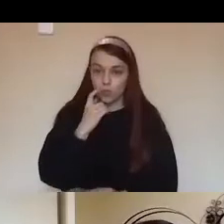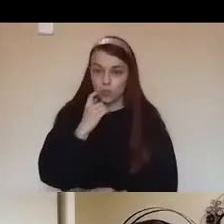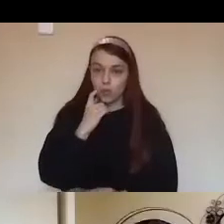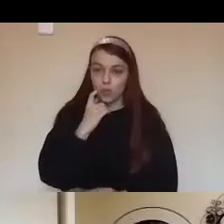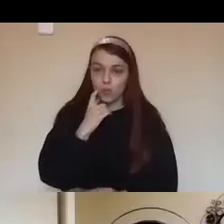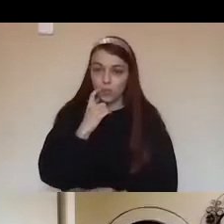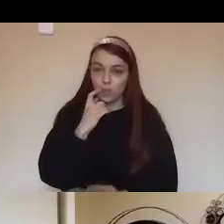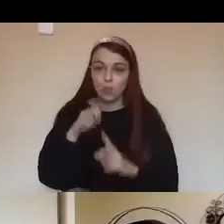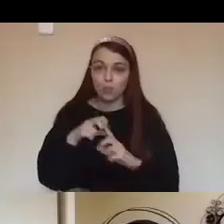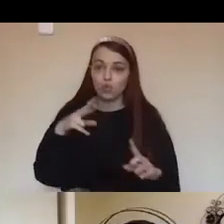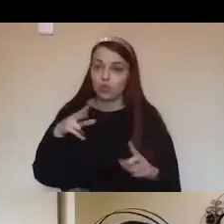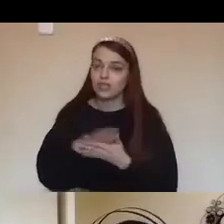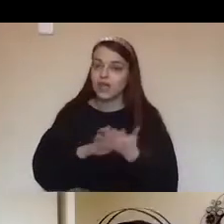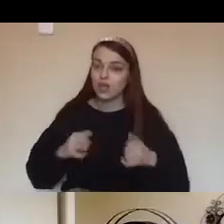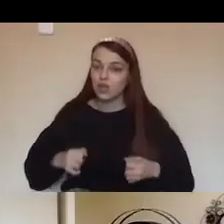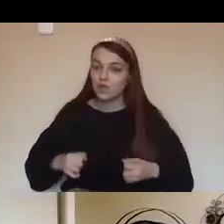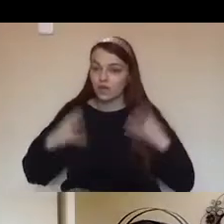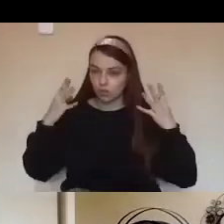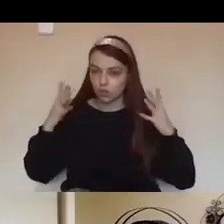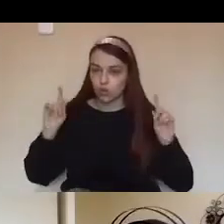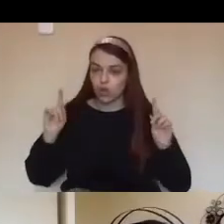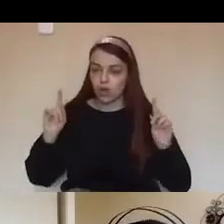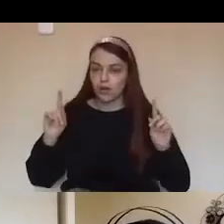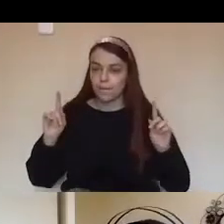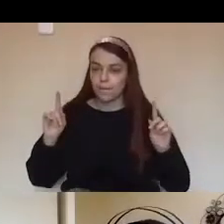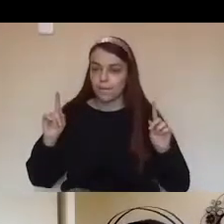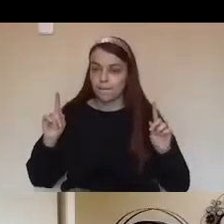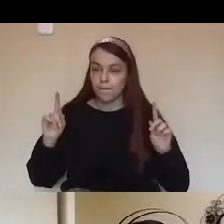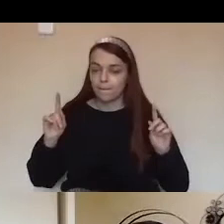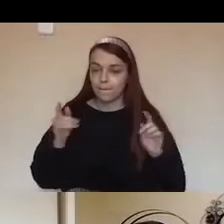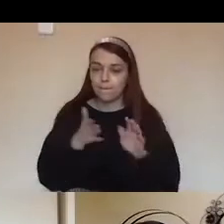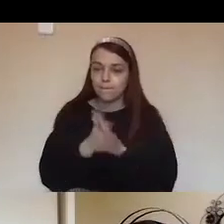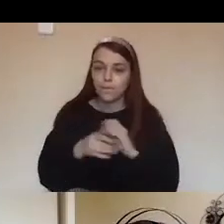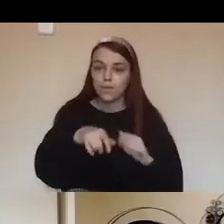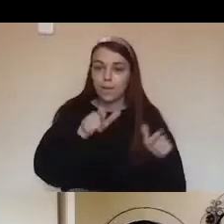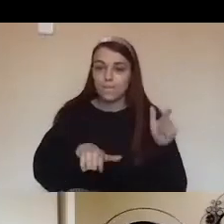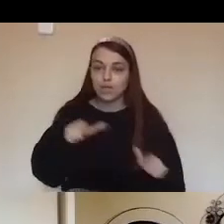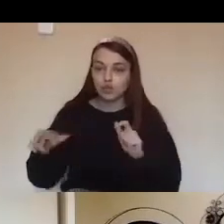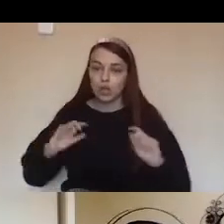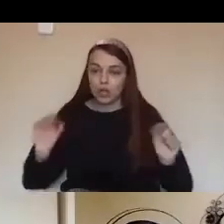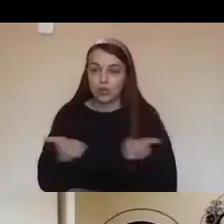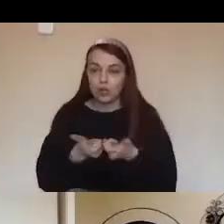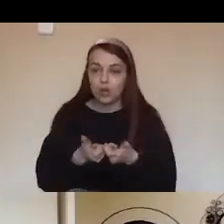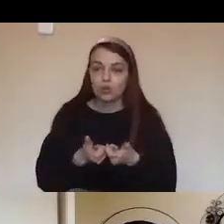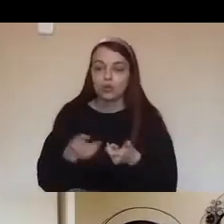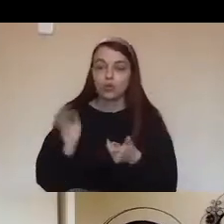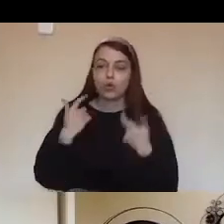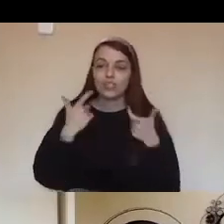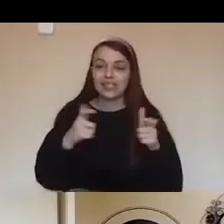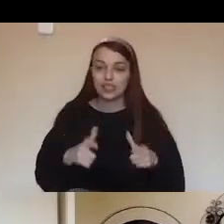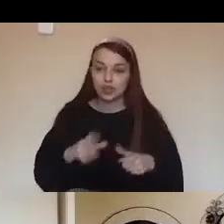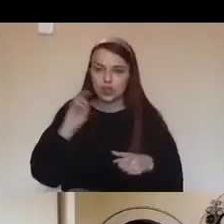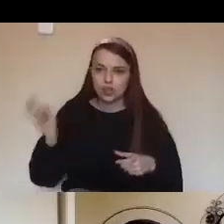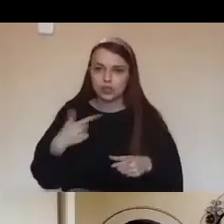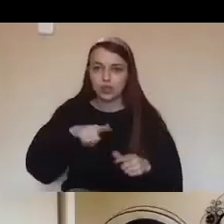de infraestructura, por un lado, de reunirnos con las personas, con los distintos gremios y de poder sensibilizar también